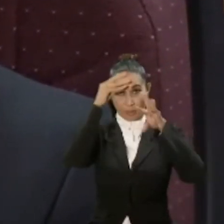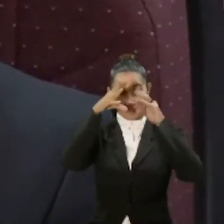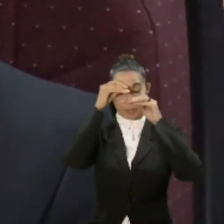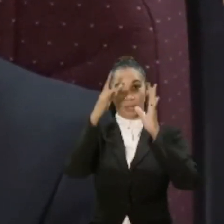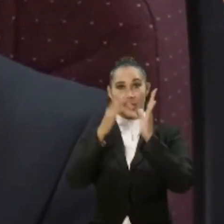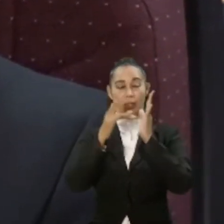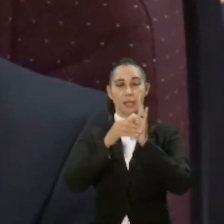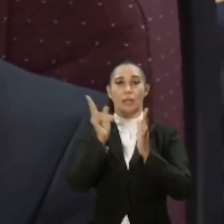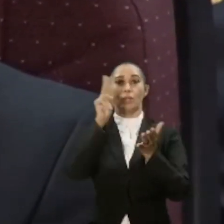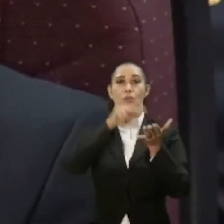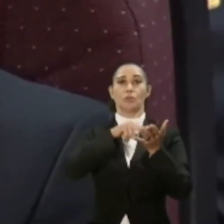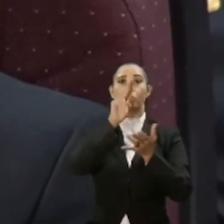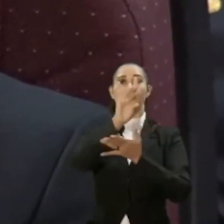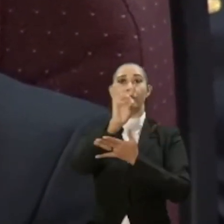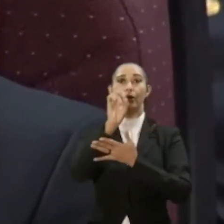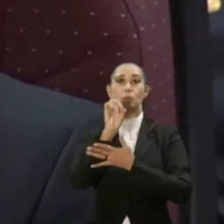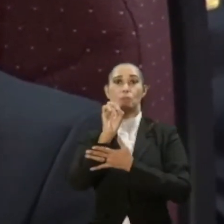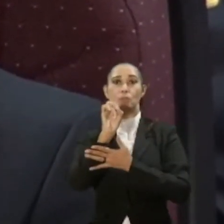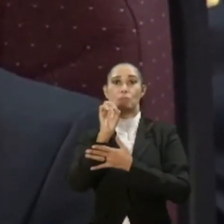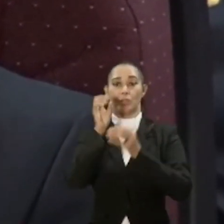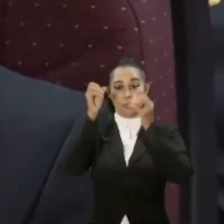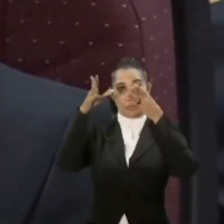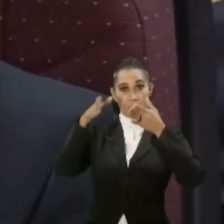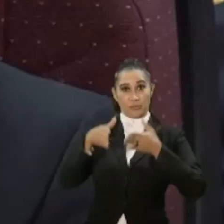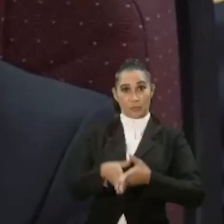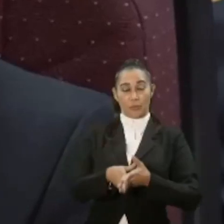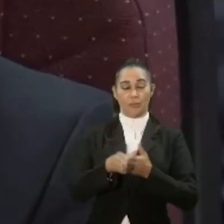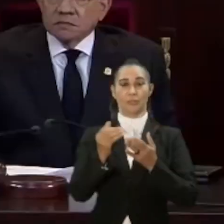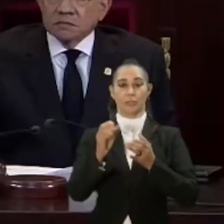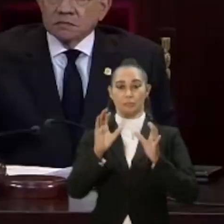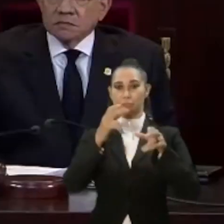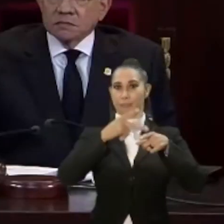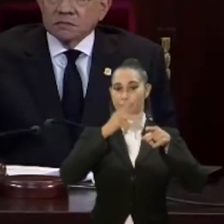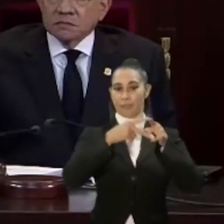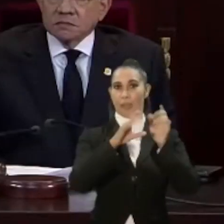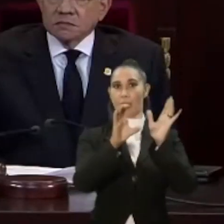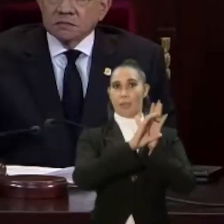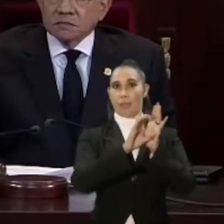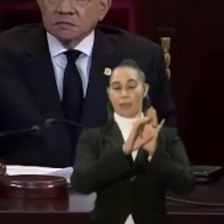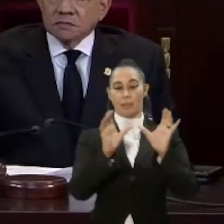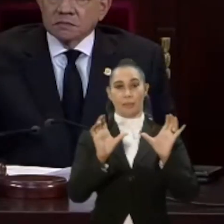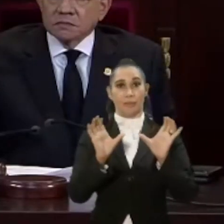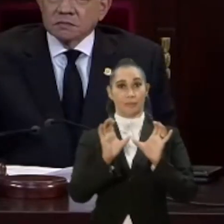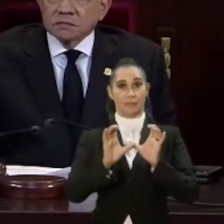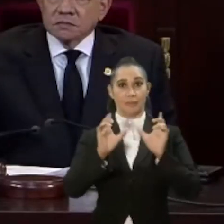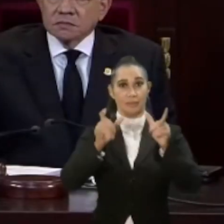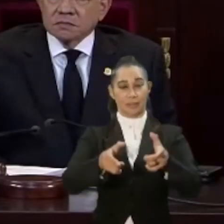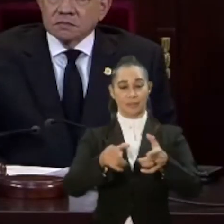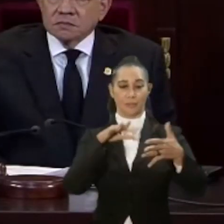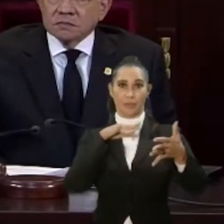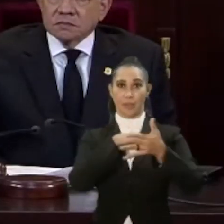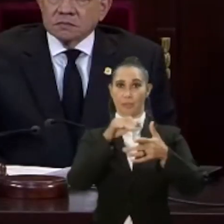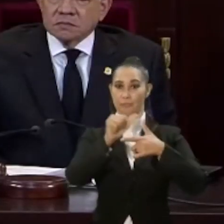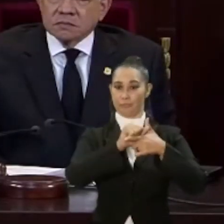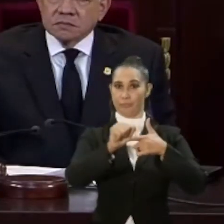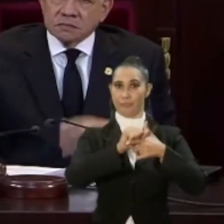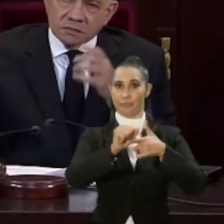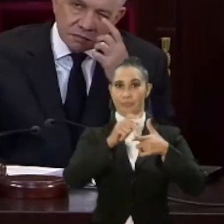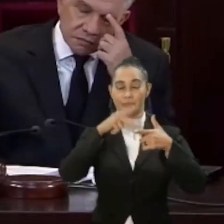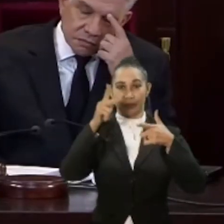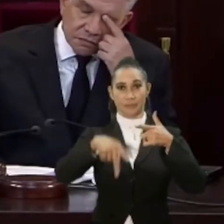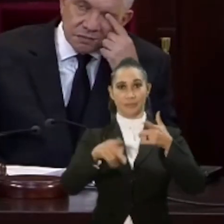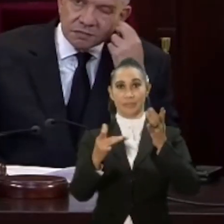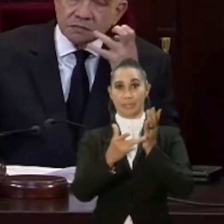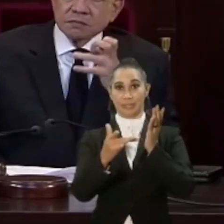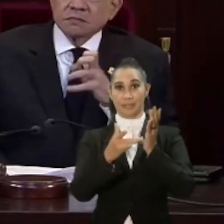Y 2.895 docentes recibieron certificación, actualización y formación, tanto técnica como